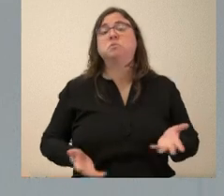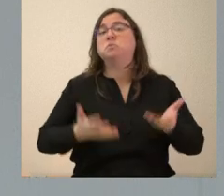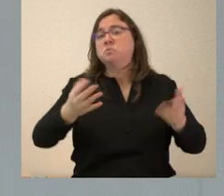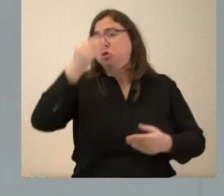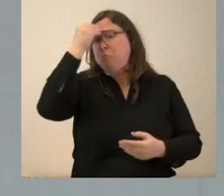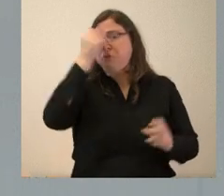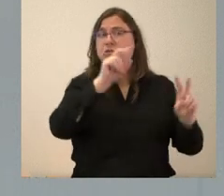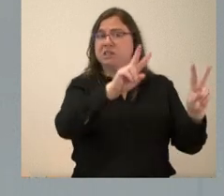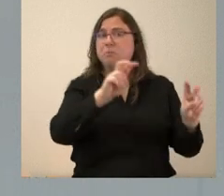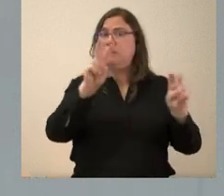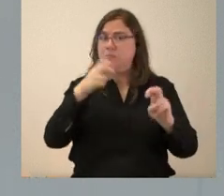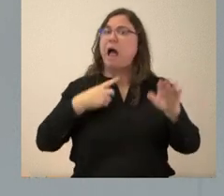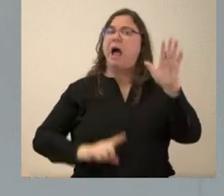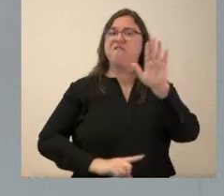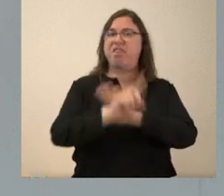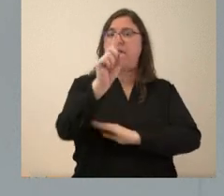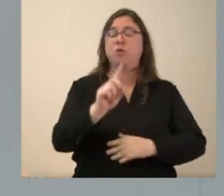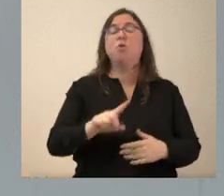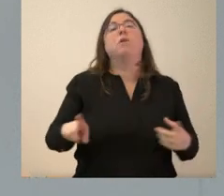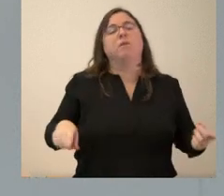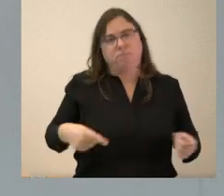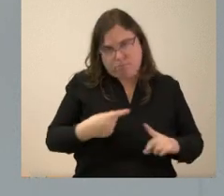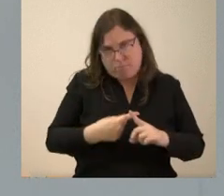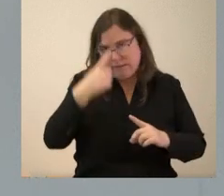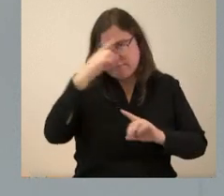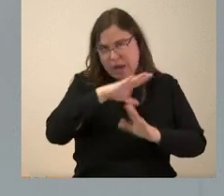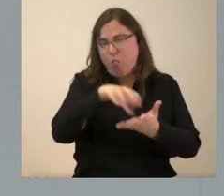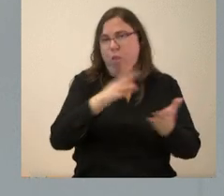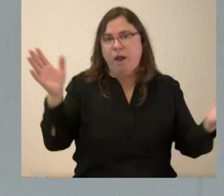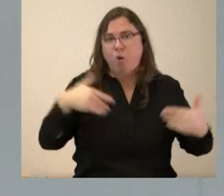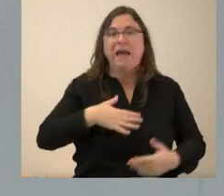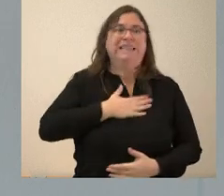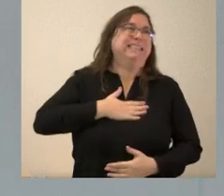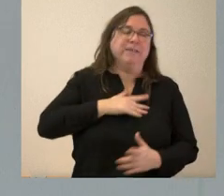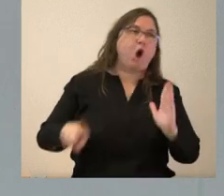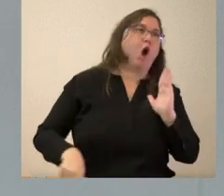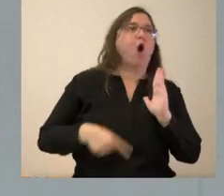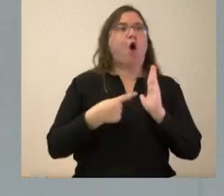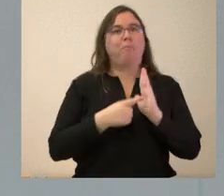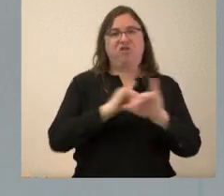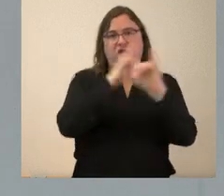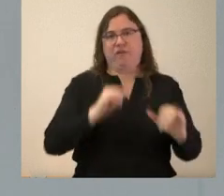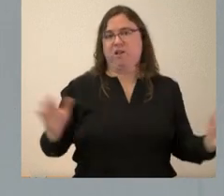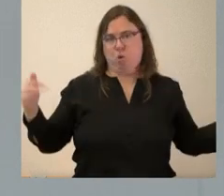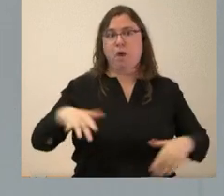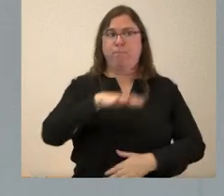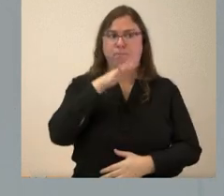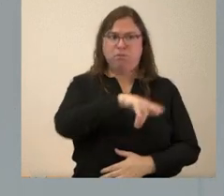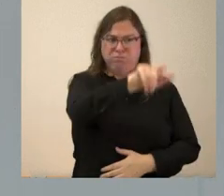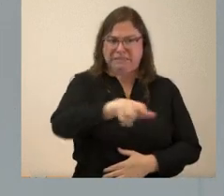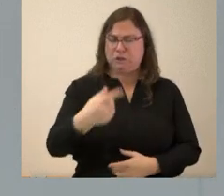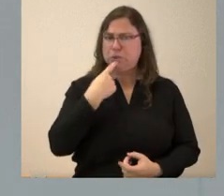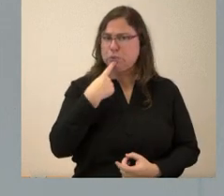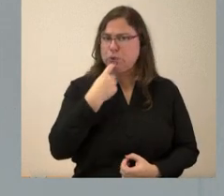creo que hay temas en los que hemos avanzado y sin lugar a dudas somos conscientes de que la satisfacción completa no existe cuando hay muchas personas que tienen